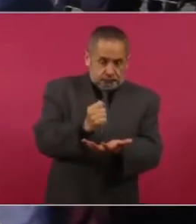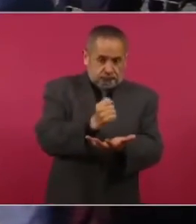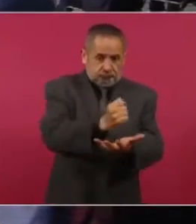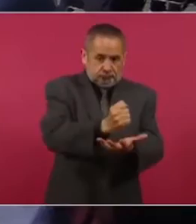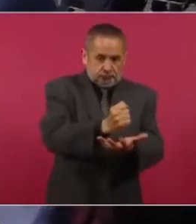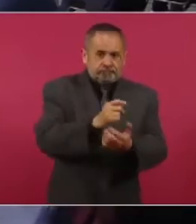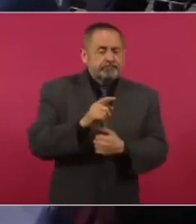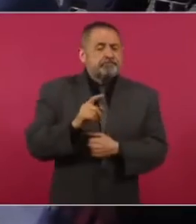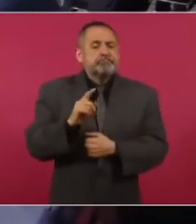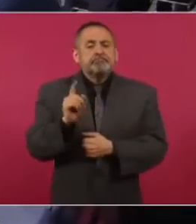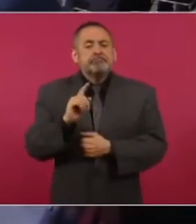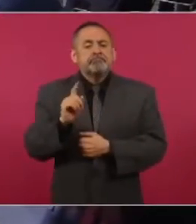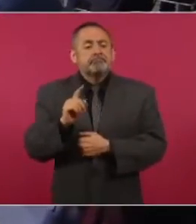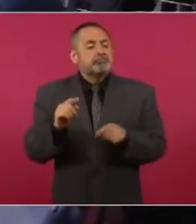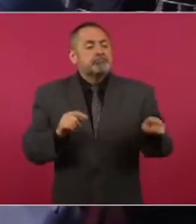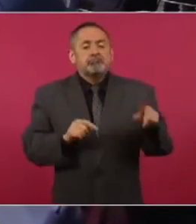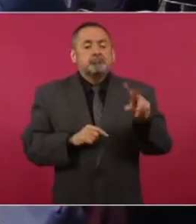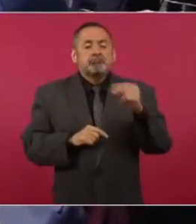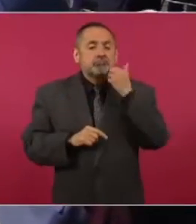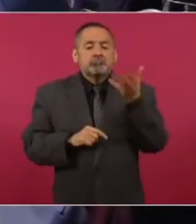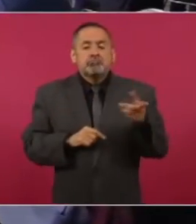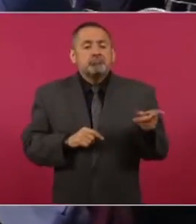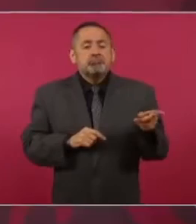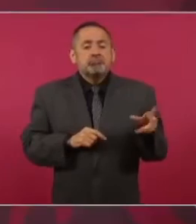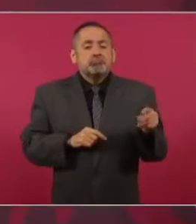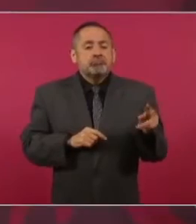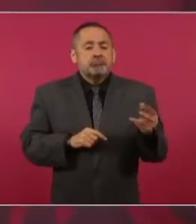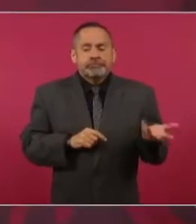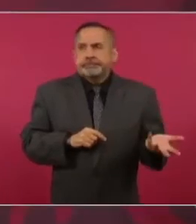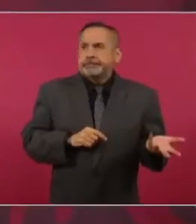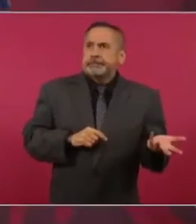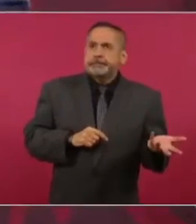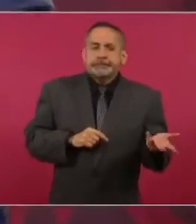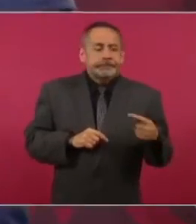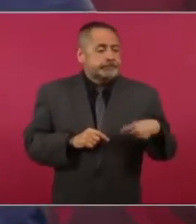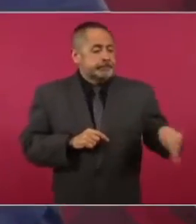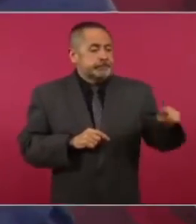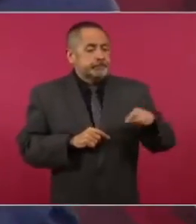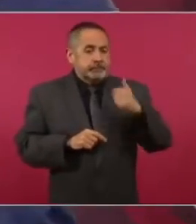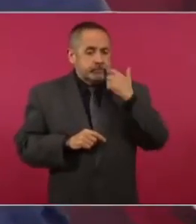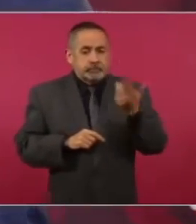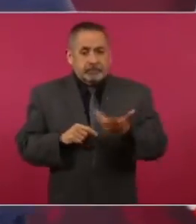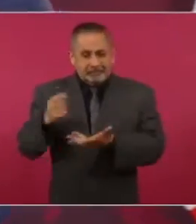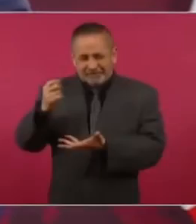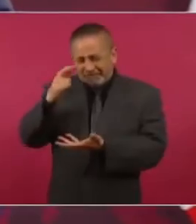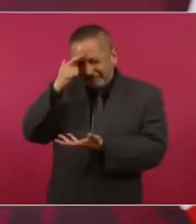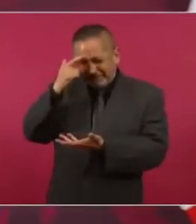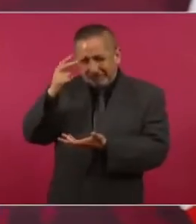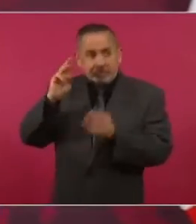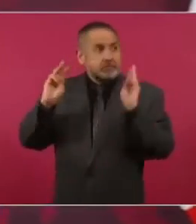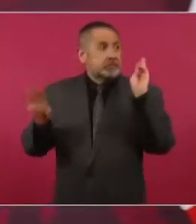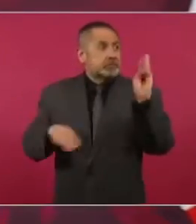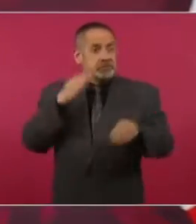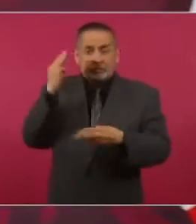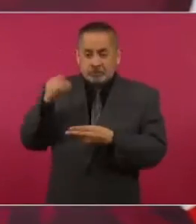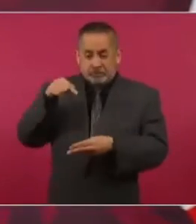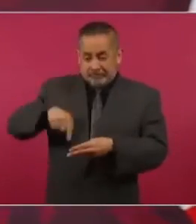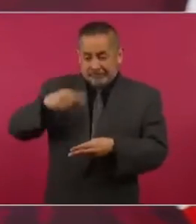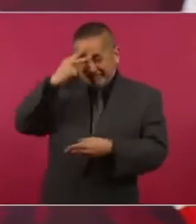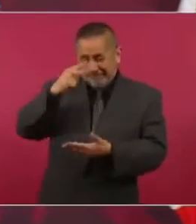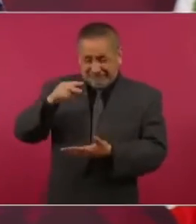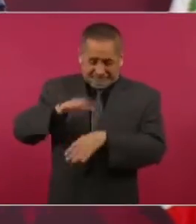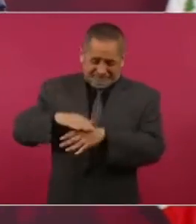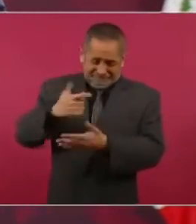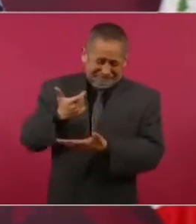que se destina a las elecciones en México, que es el presupuesto más elevado en el mundo.